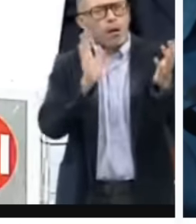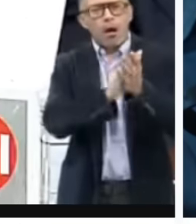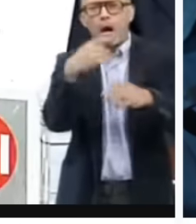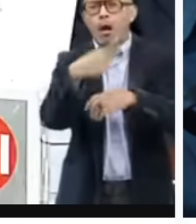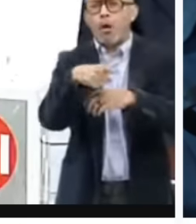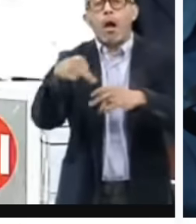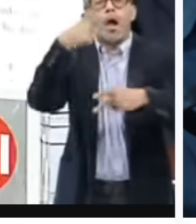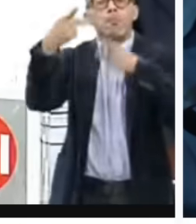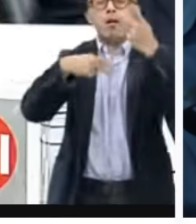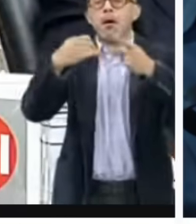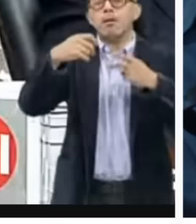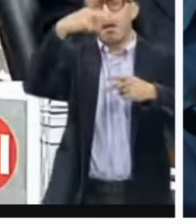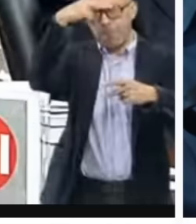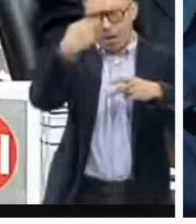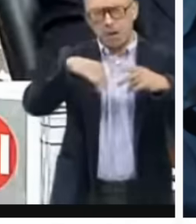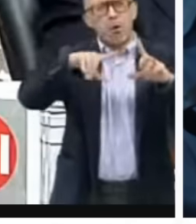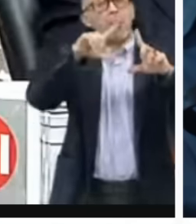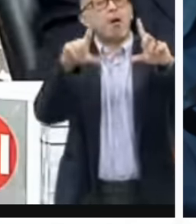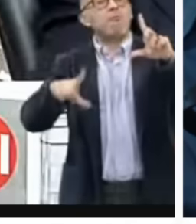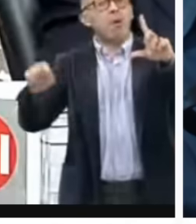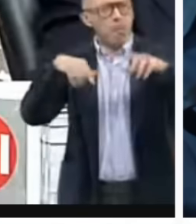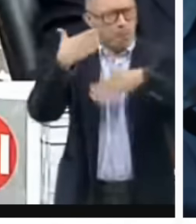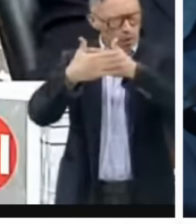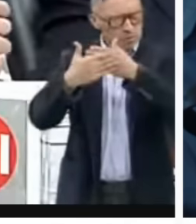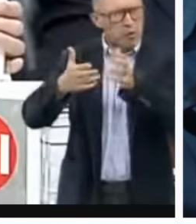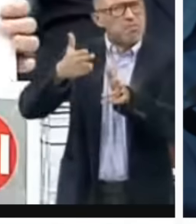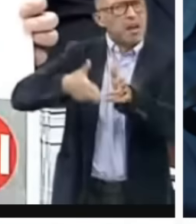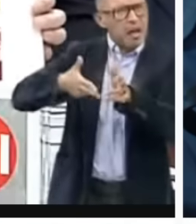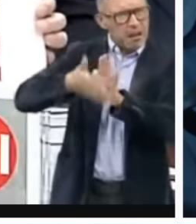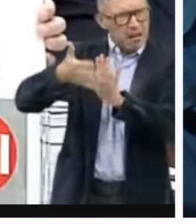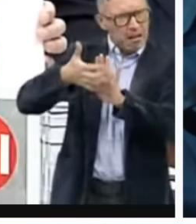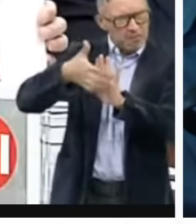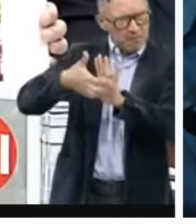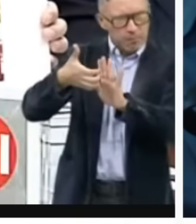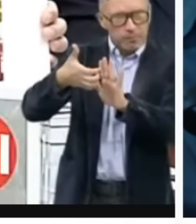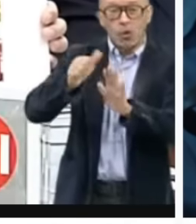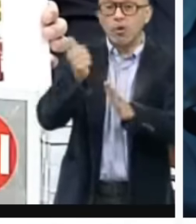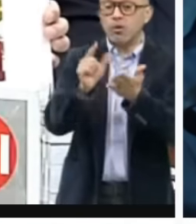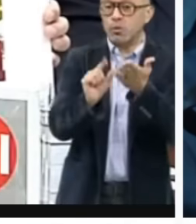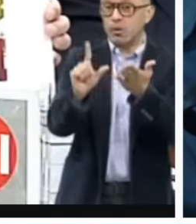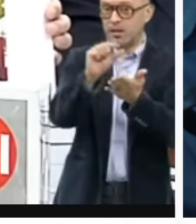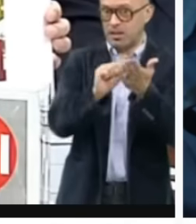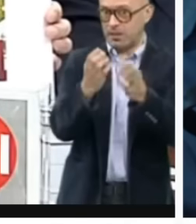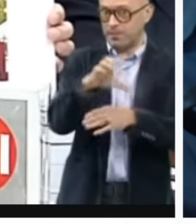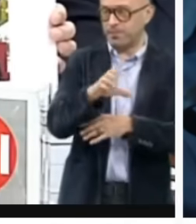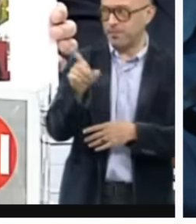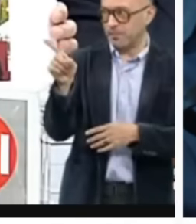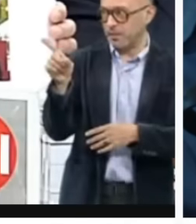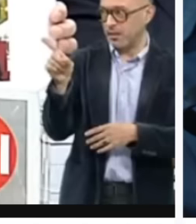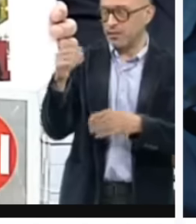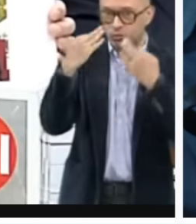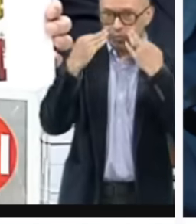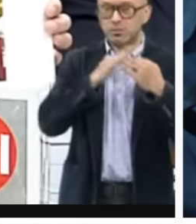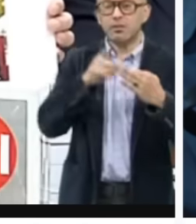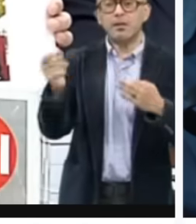están escuchando. Y por eso estos señores de la oposición traen una rabia desmedida que no